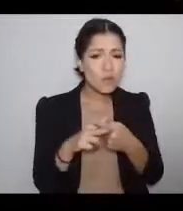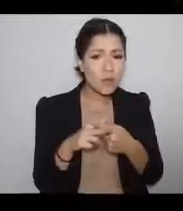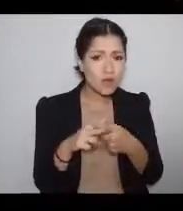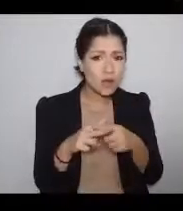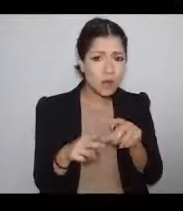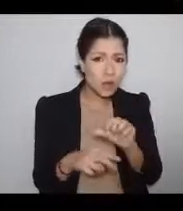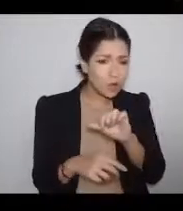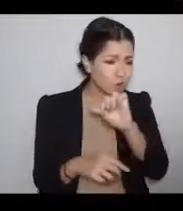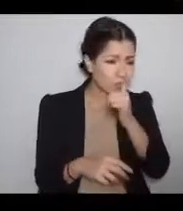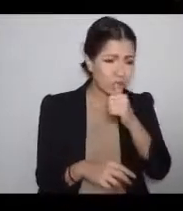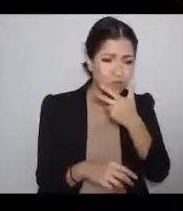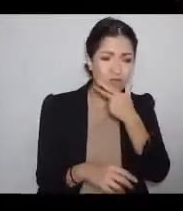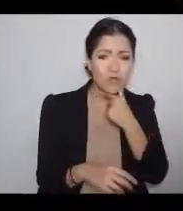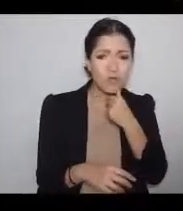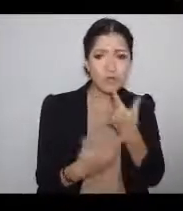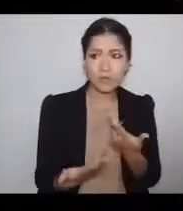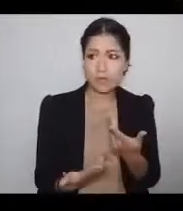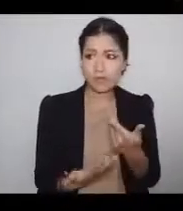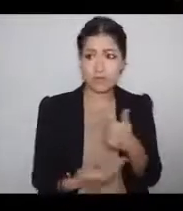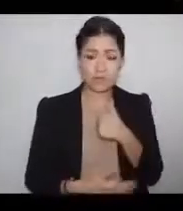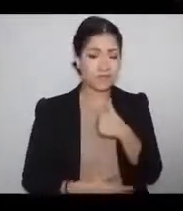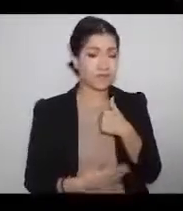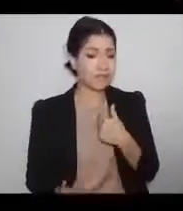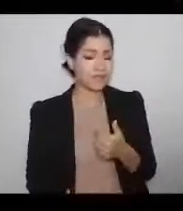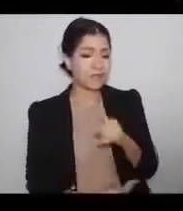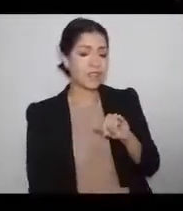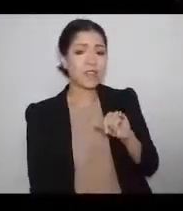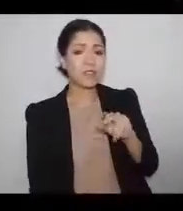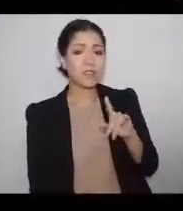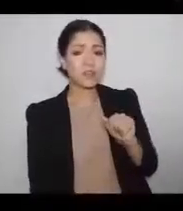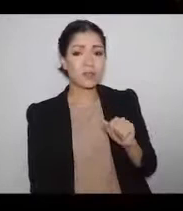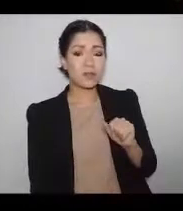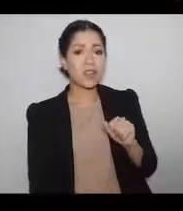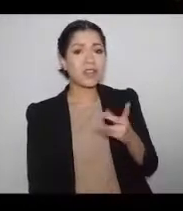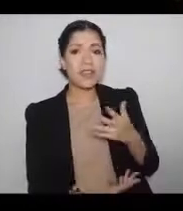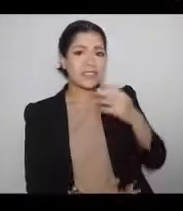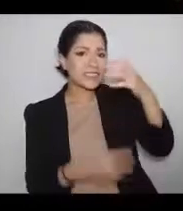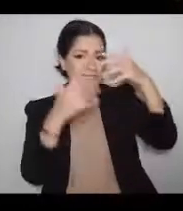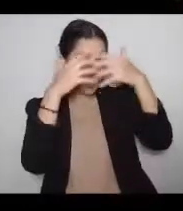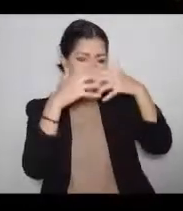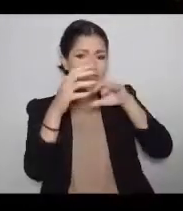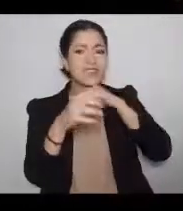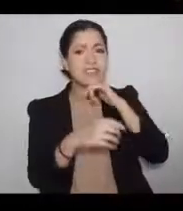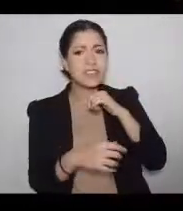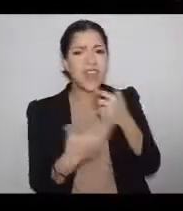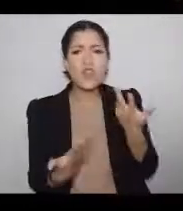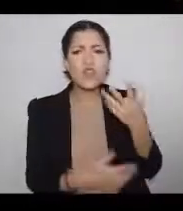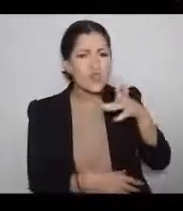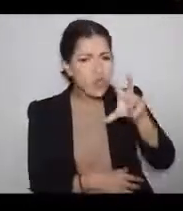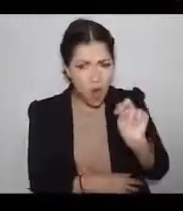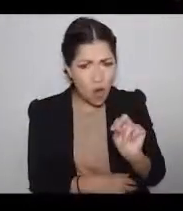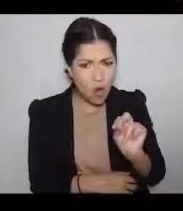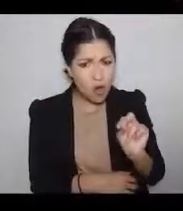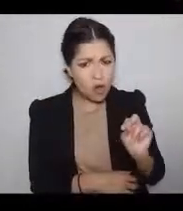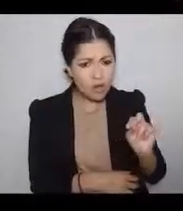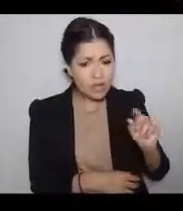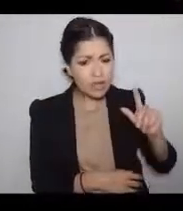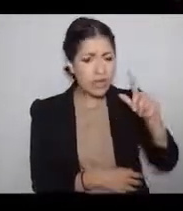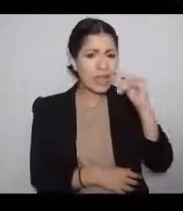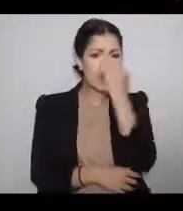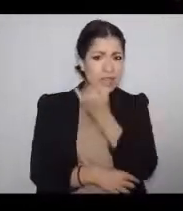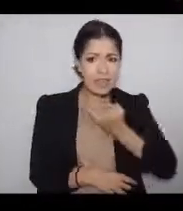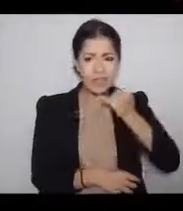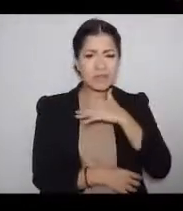yo. Eso duele. En alemán, ignoramos se dice descerebrado. ¡No uses la lengua de la salchicha!